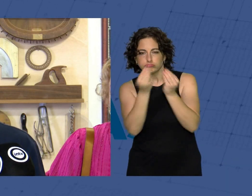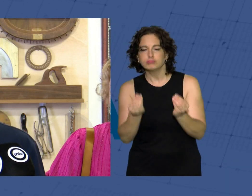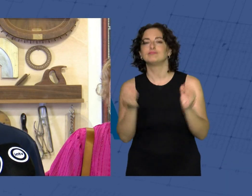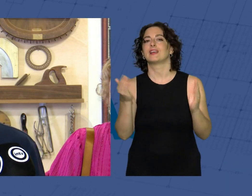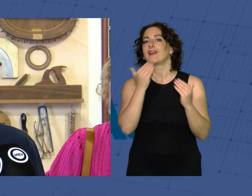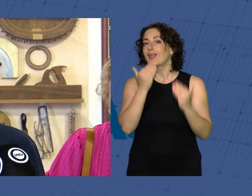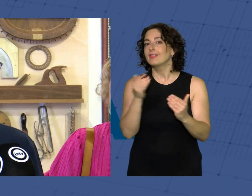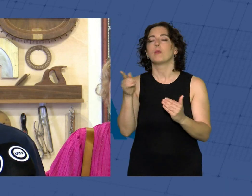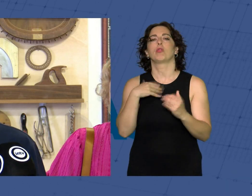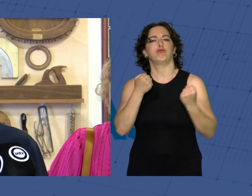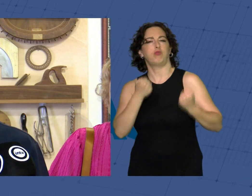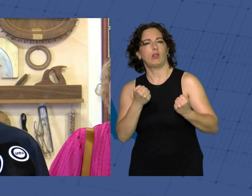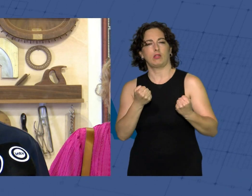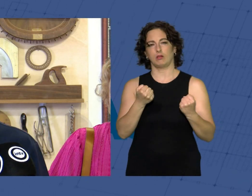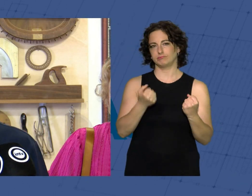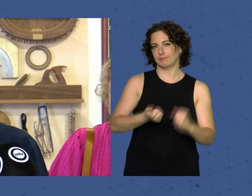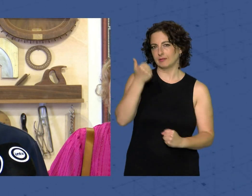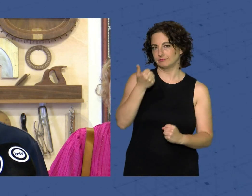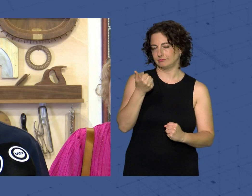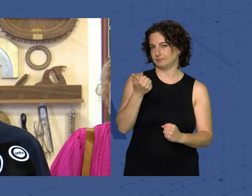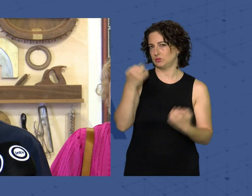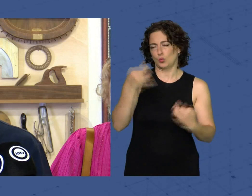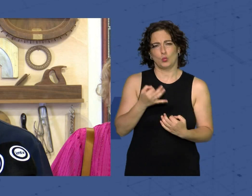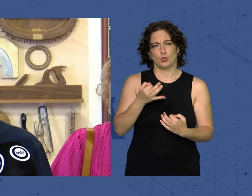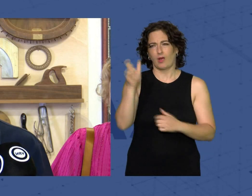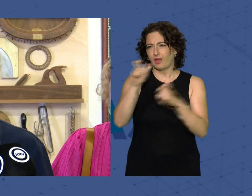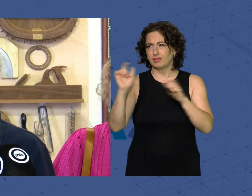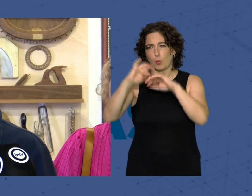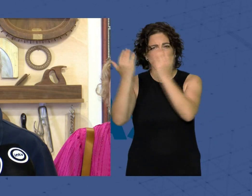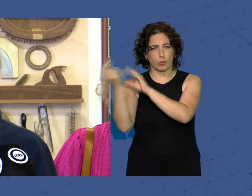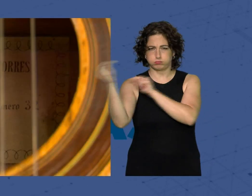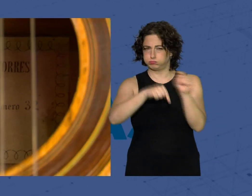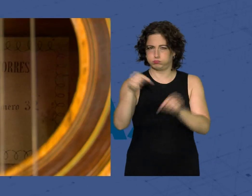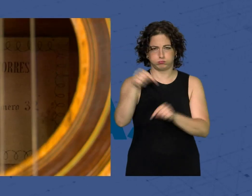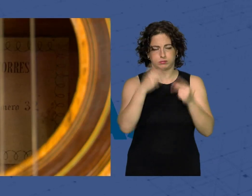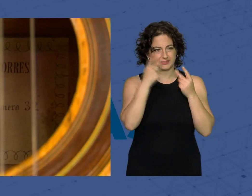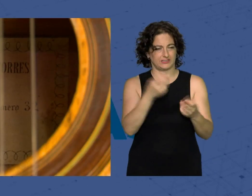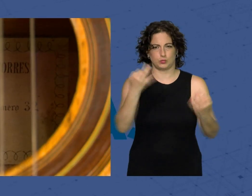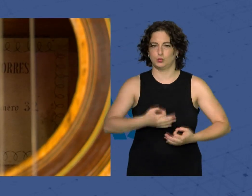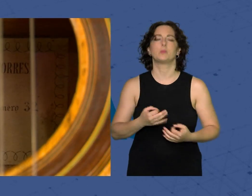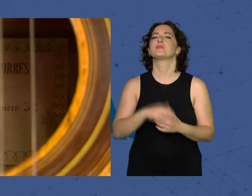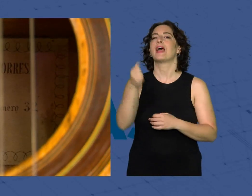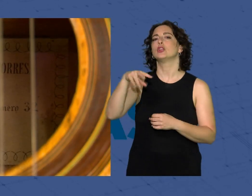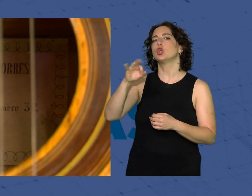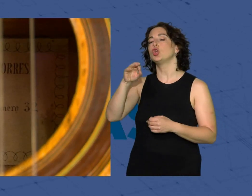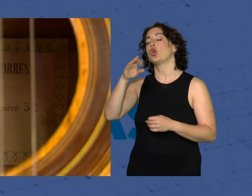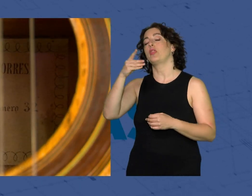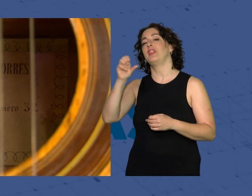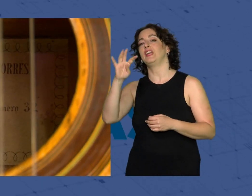a darle una fuerza y una potencia muchísimo más grande. Estoy seguro que va a venir gente de todo el mundo a visitar. Antonio de Torres falleció en